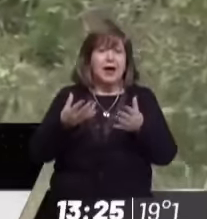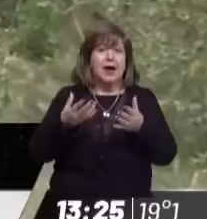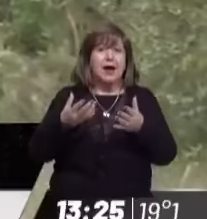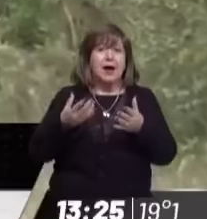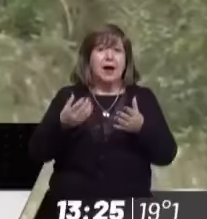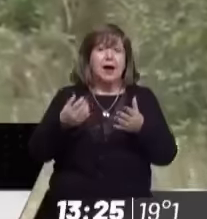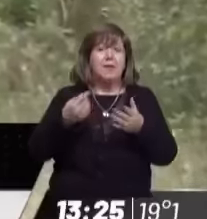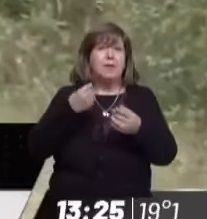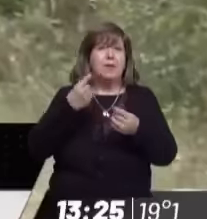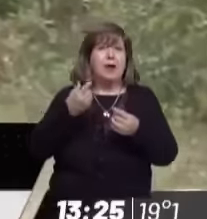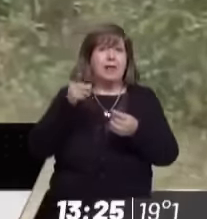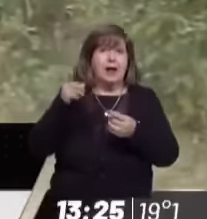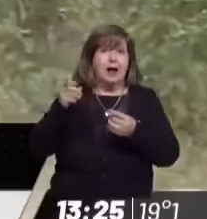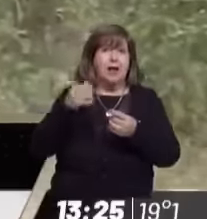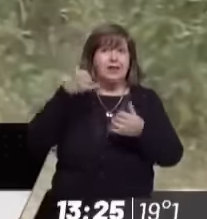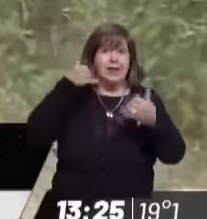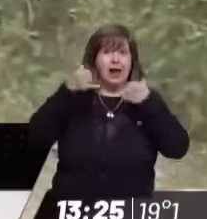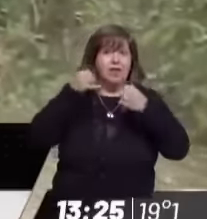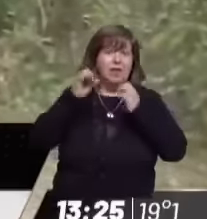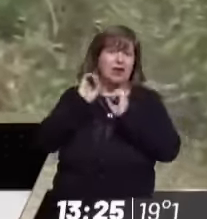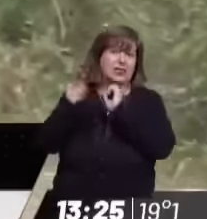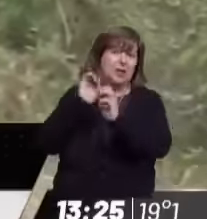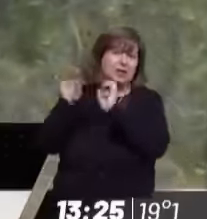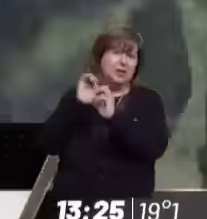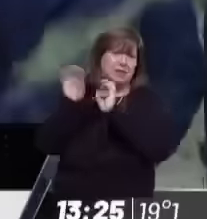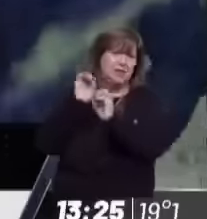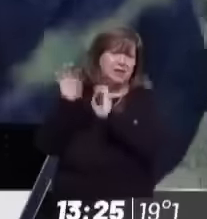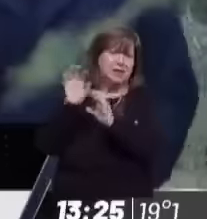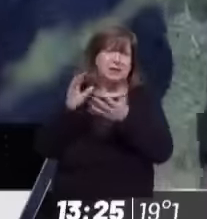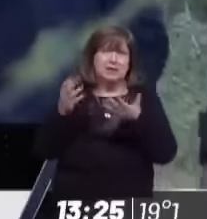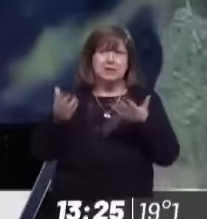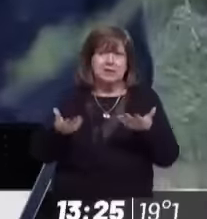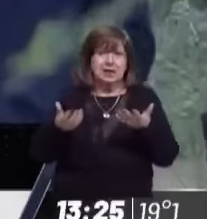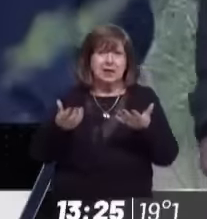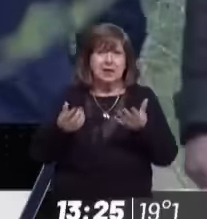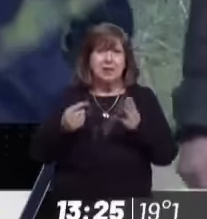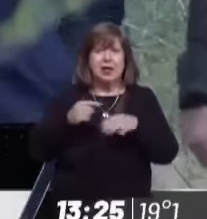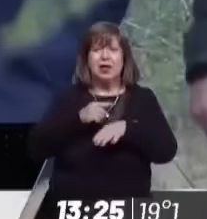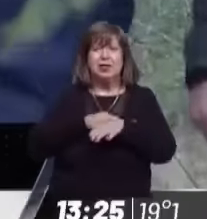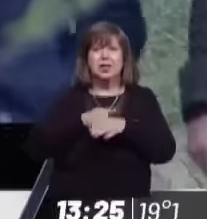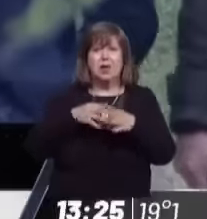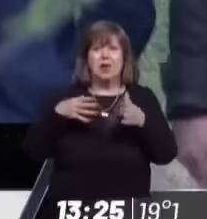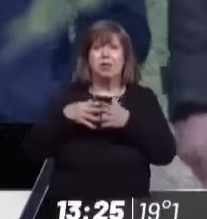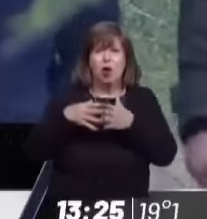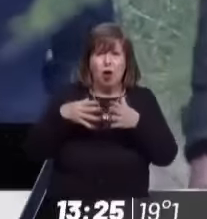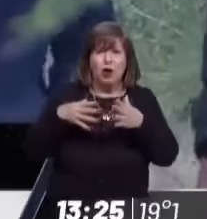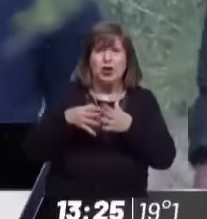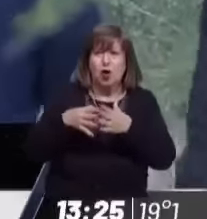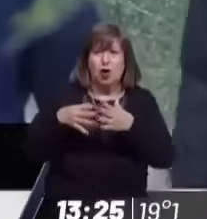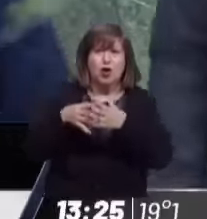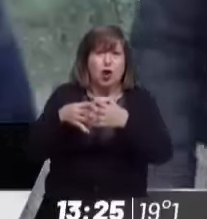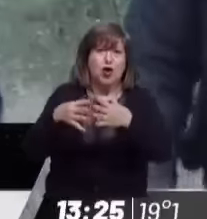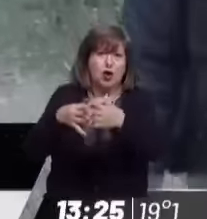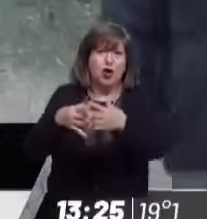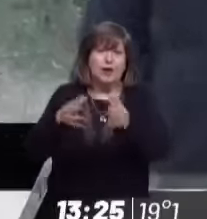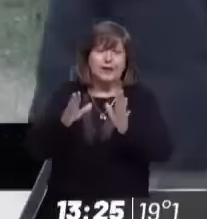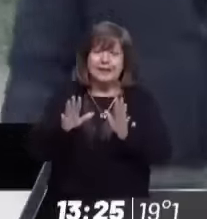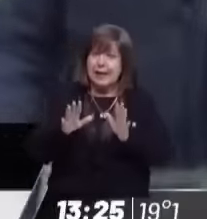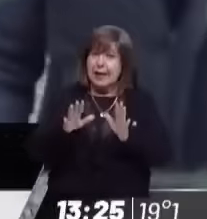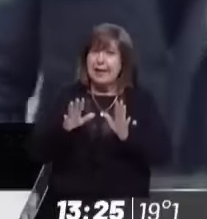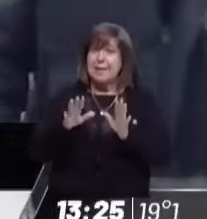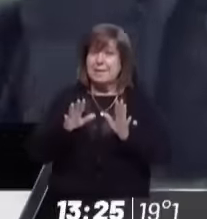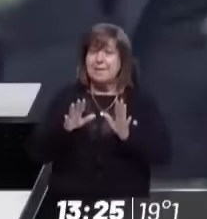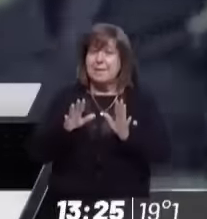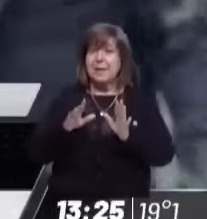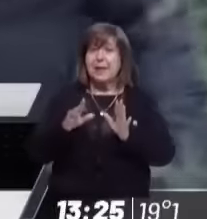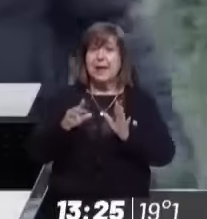llamados diferentes que no van a aportar nada a la causa y lo único que van a hacer es entorpecer la investigación. De cualquier manera, claro,